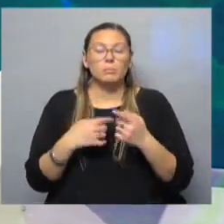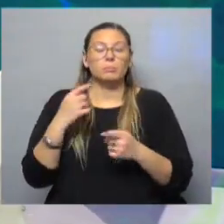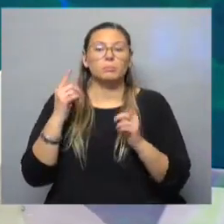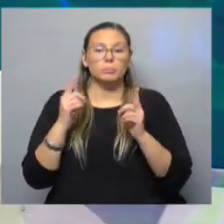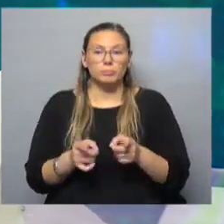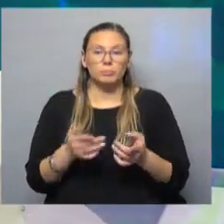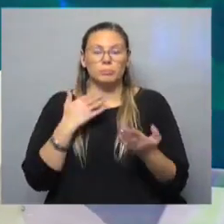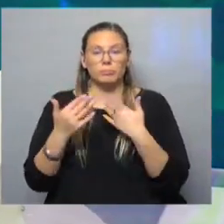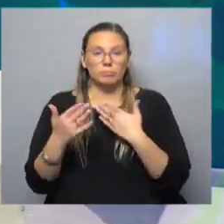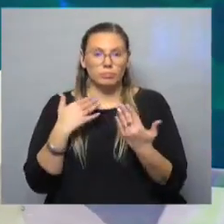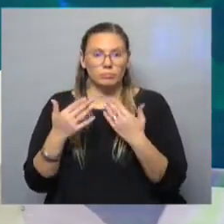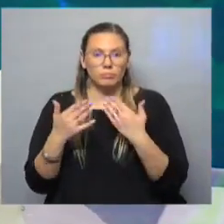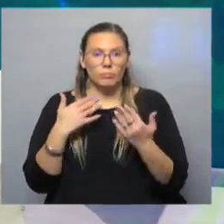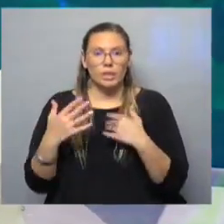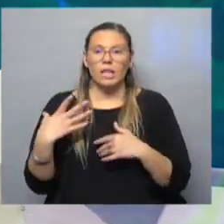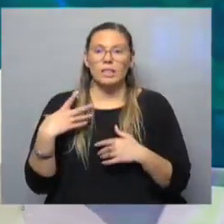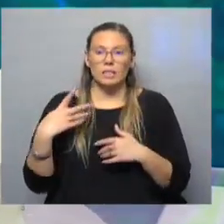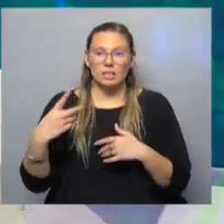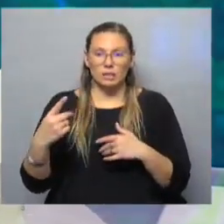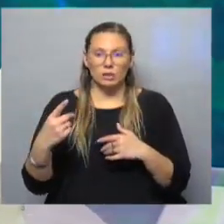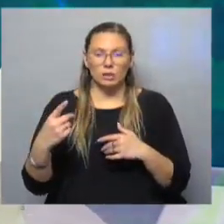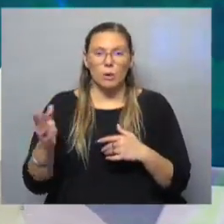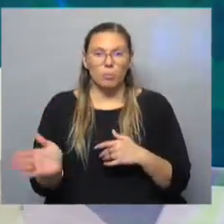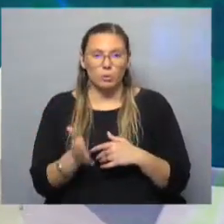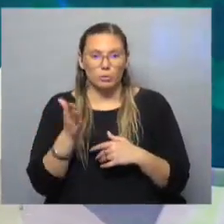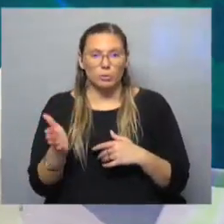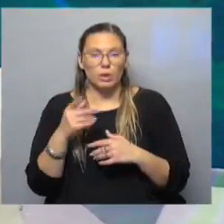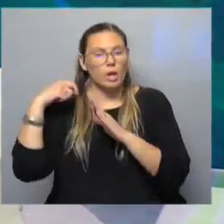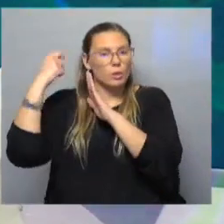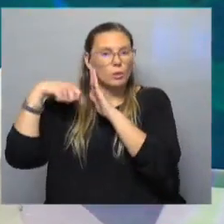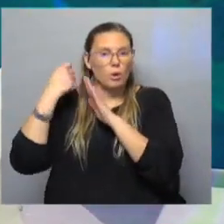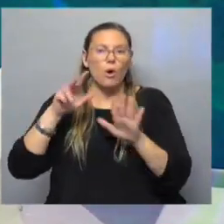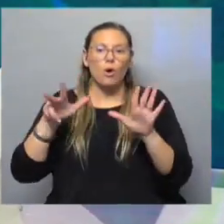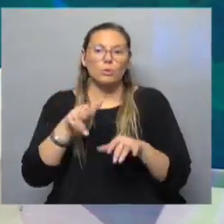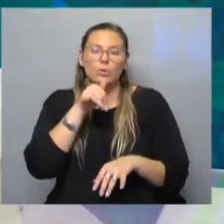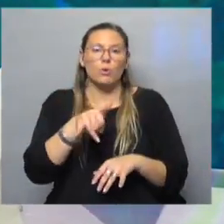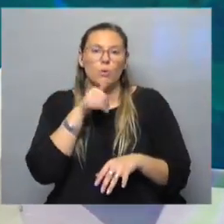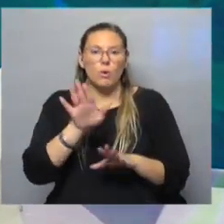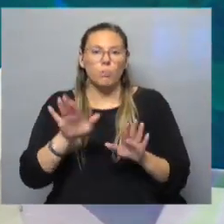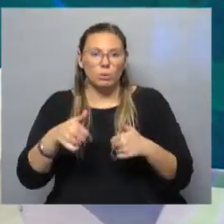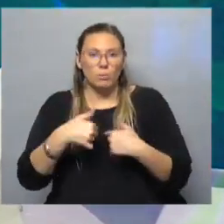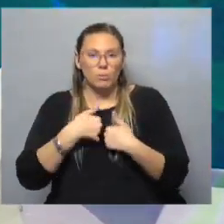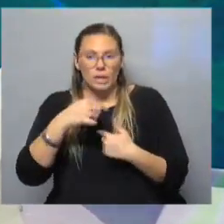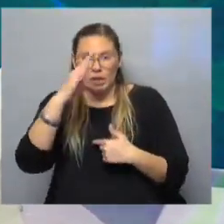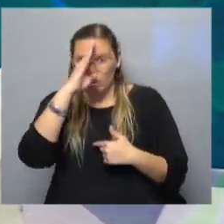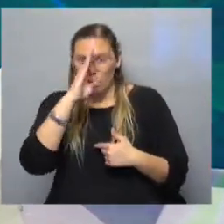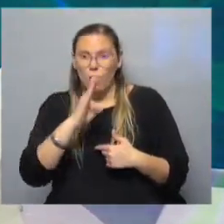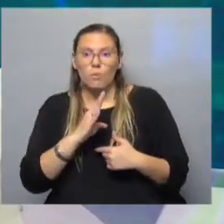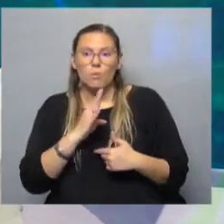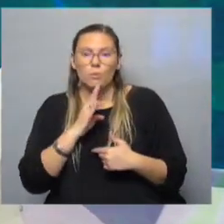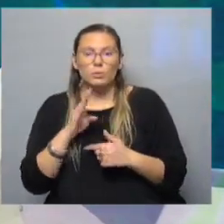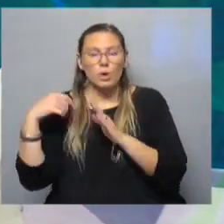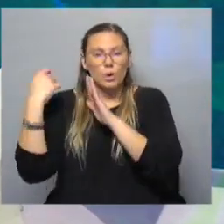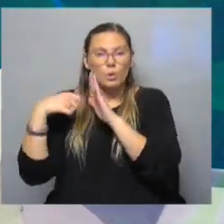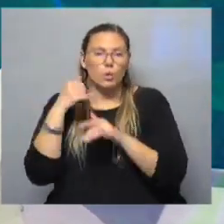estar conversando con la directora y la productora del documental Ocho Cuentos sobre mi Hipoacusia, que es un documental que tuvo